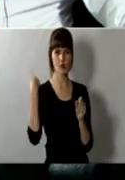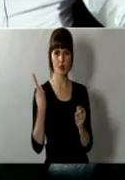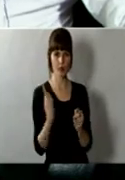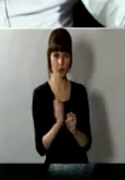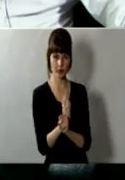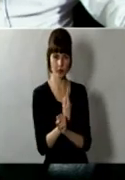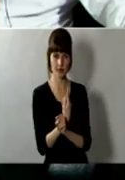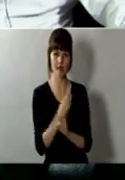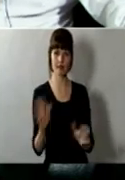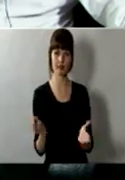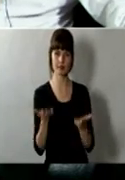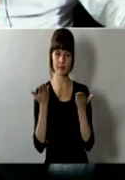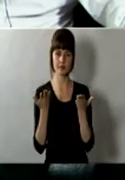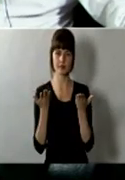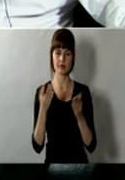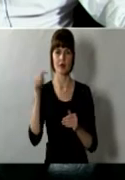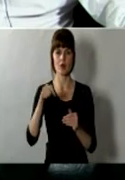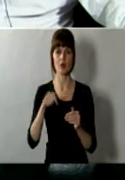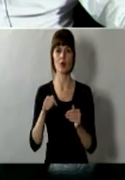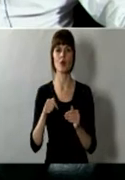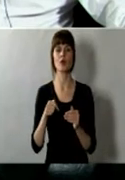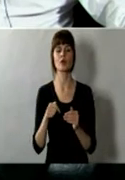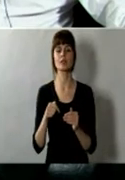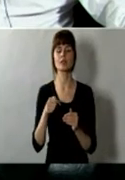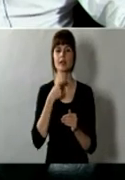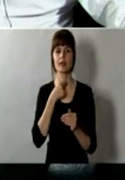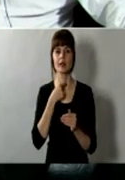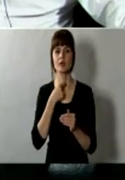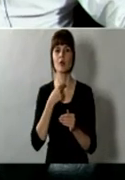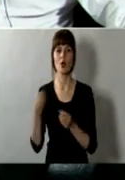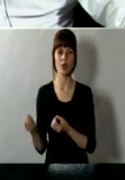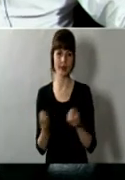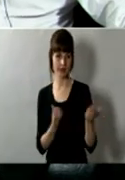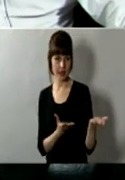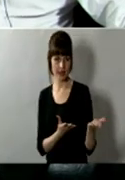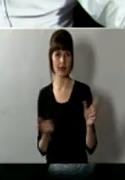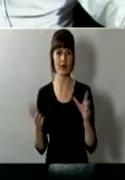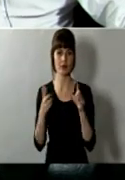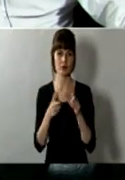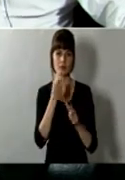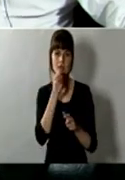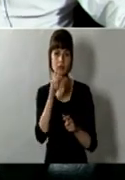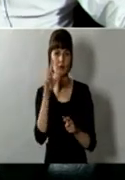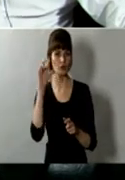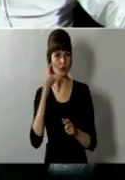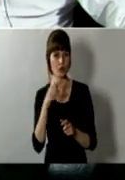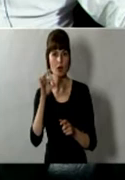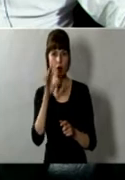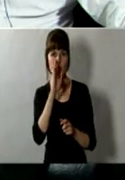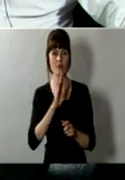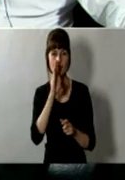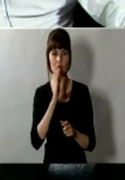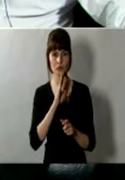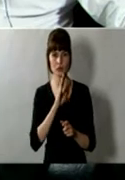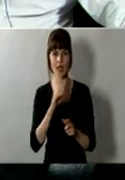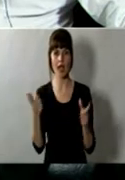Yo quiero invitarte A nuestras reuniones Si vos sos una persona Sorda y hipocúsica O cuando sos un familiar Sordo Nuestras reuniones Se